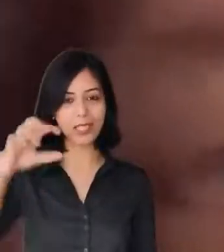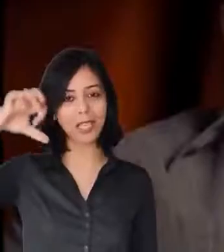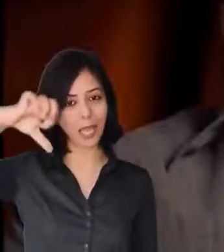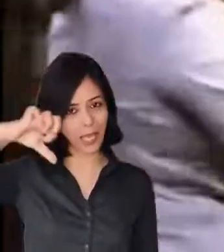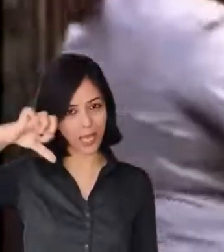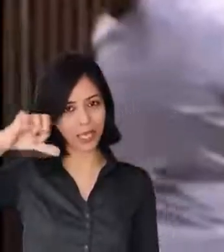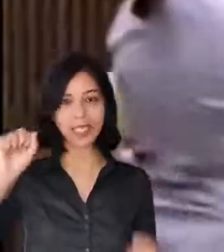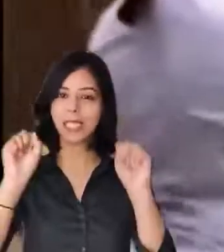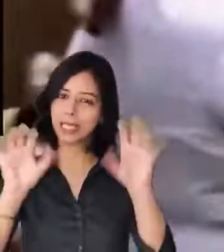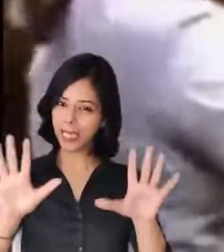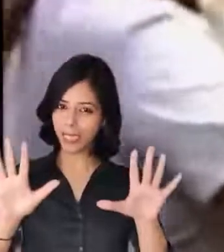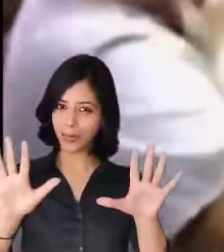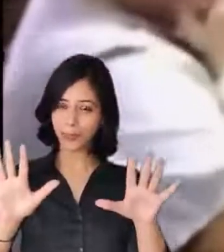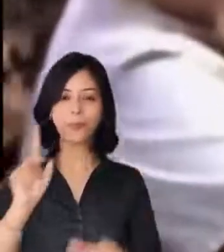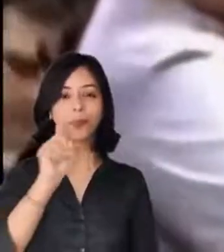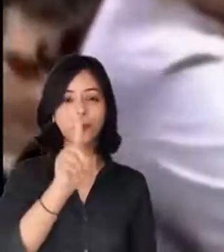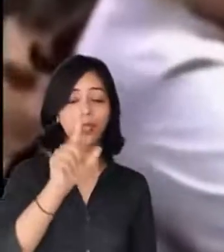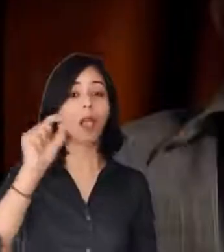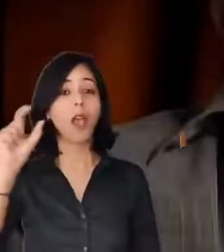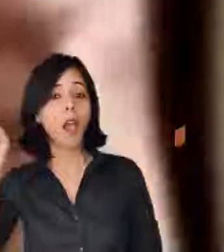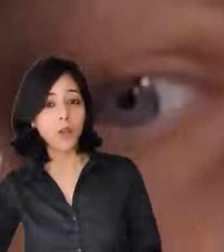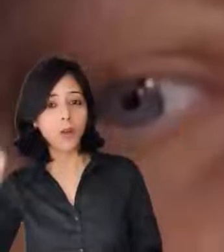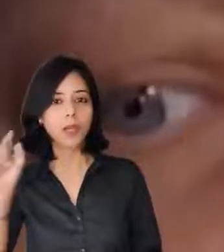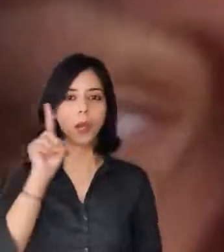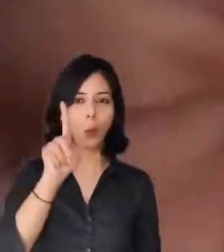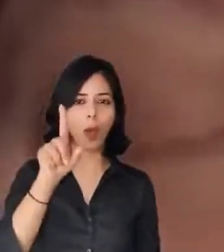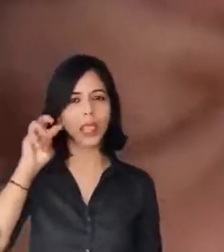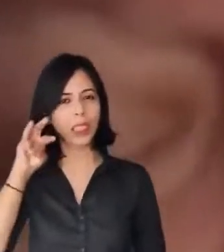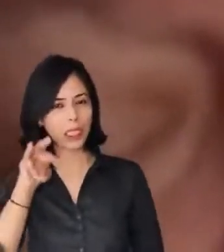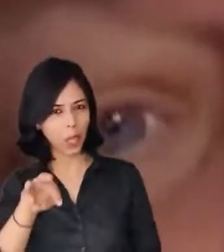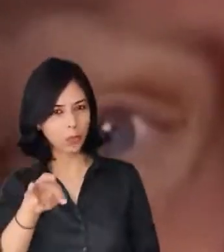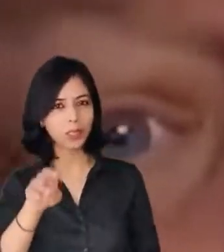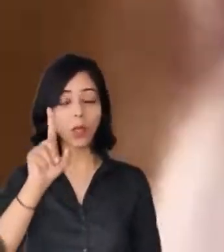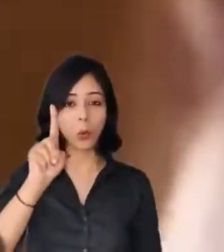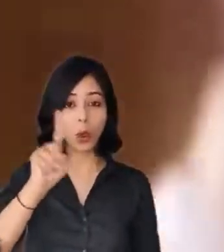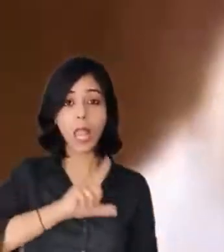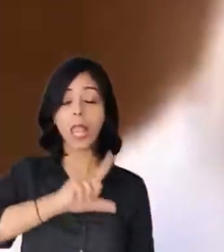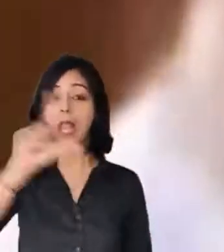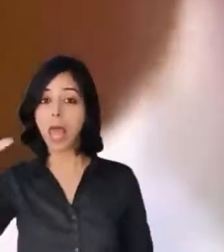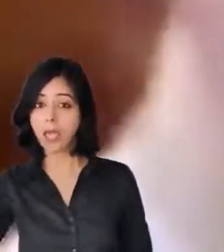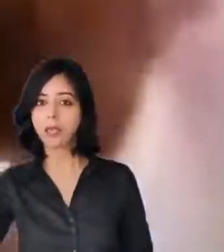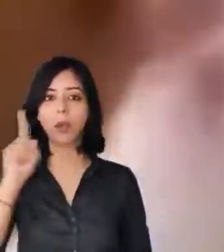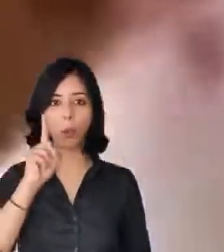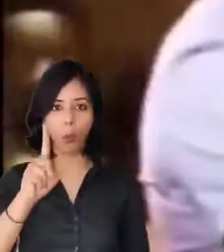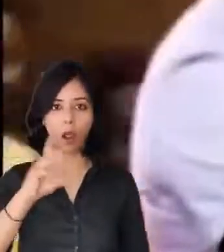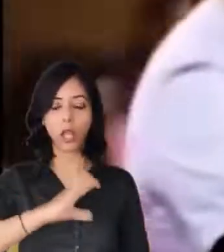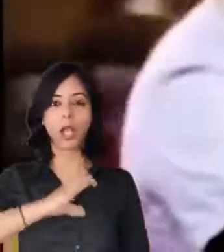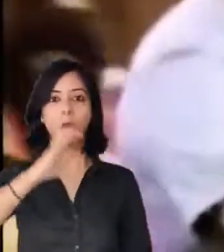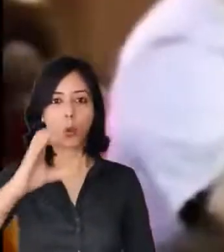quedó atónita. Fue una verdadera injusticia. El hecho de